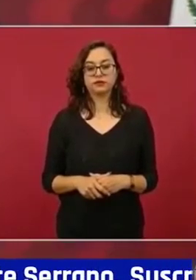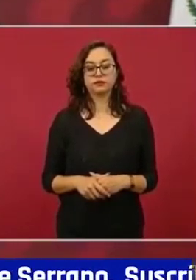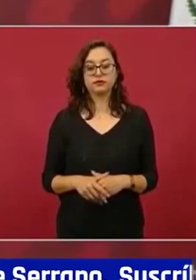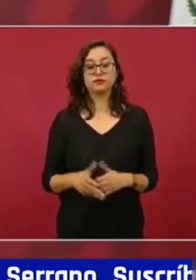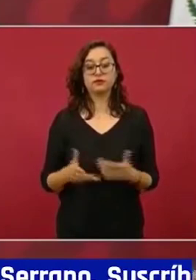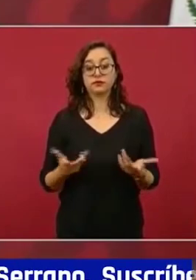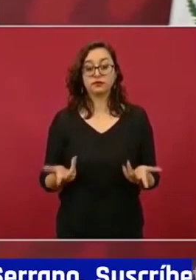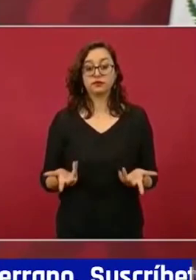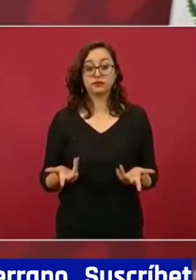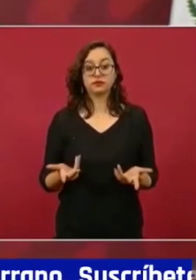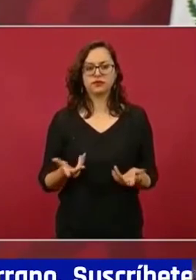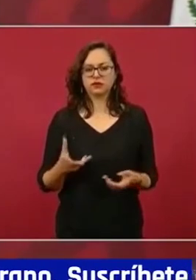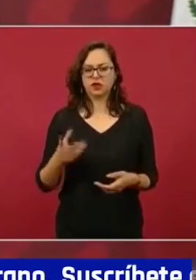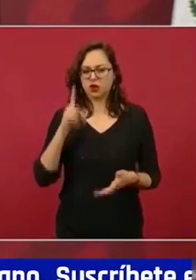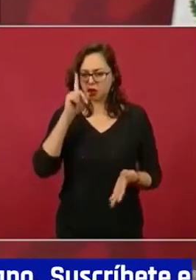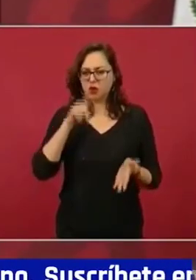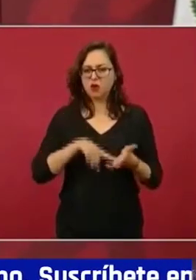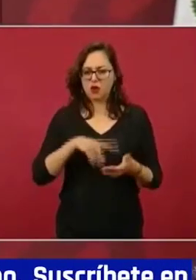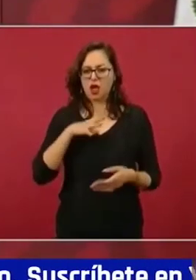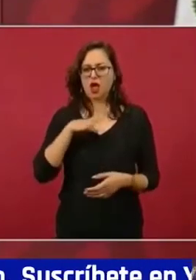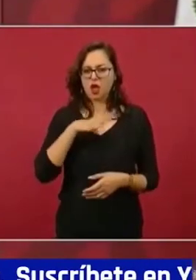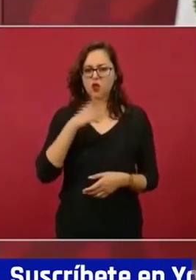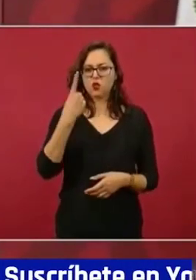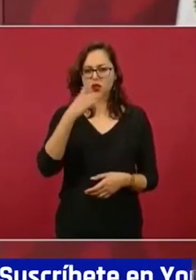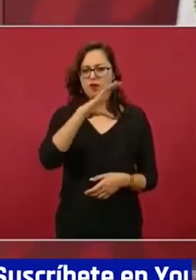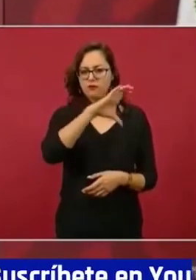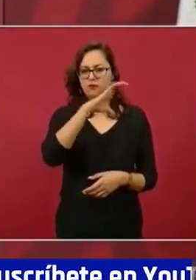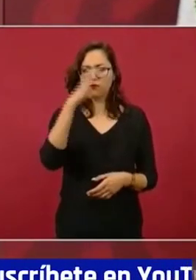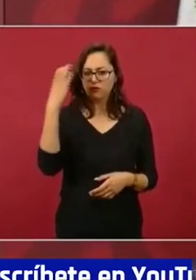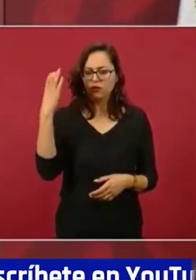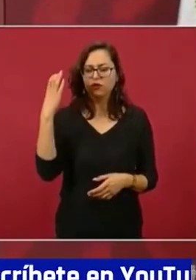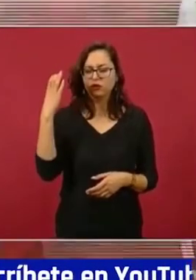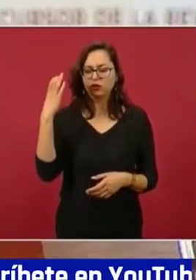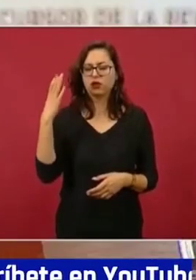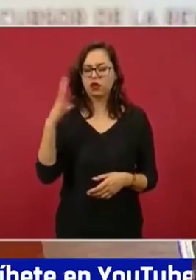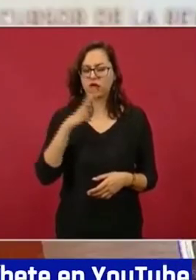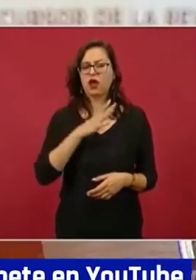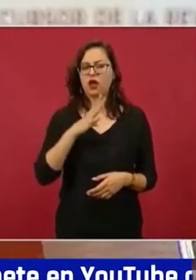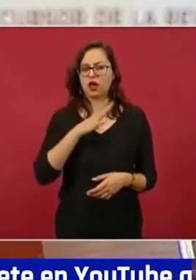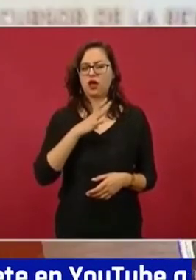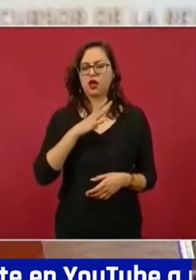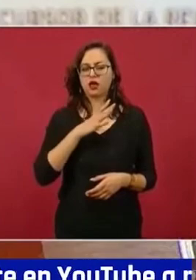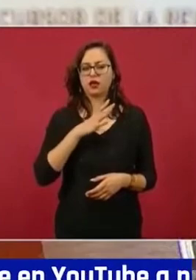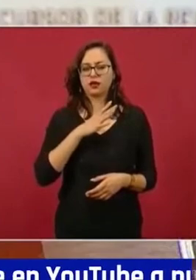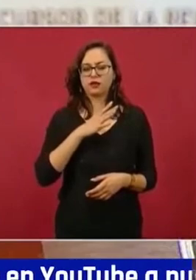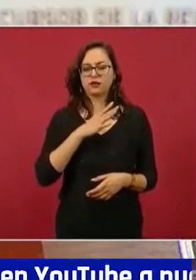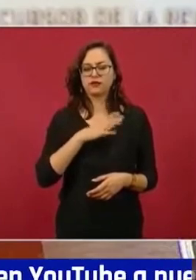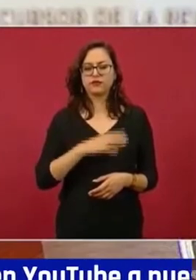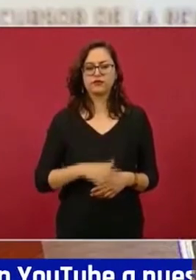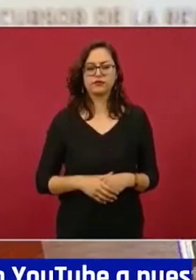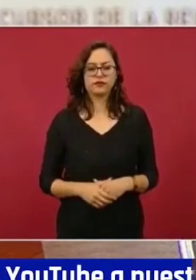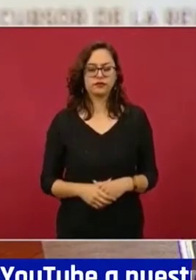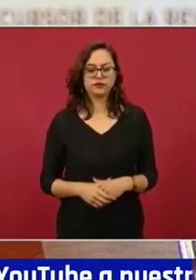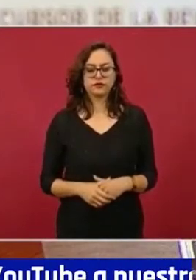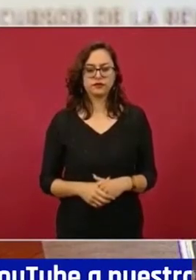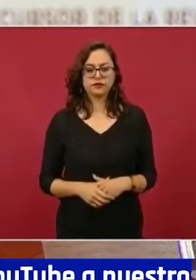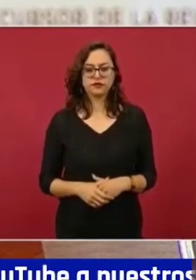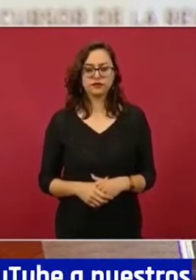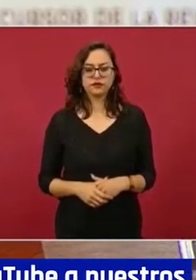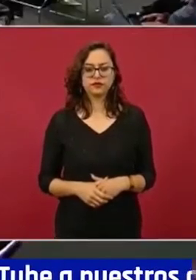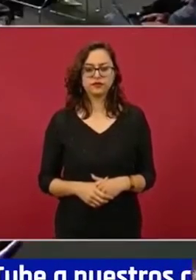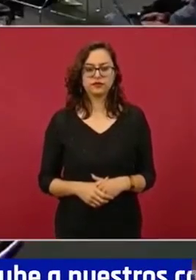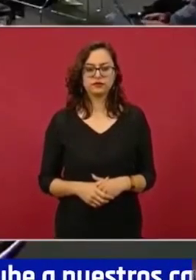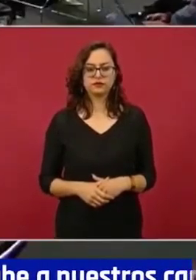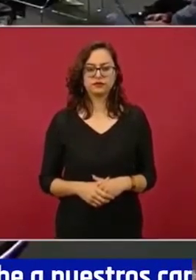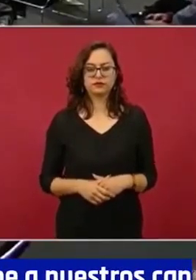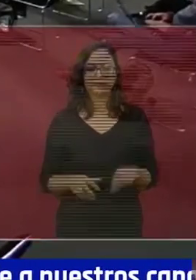la ceremonia, debe estar la foto por ahí. y